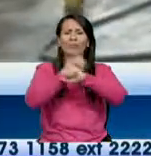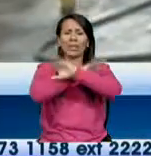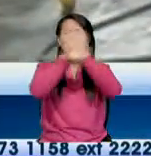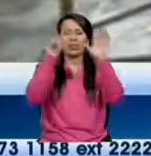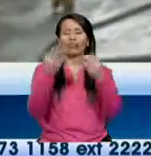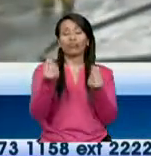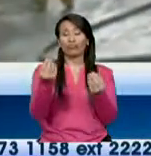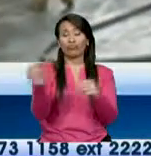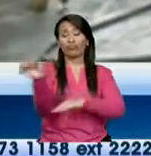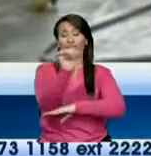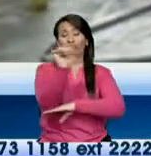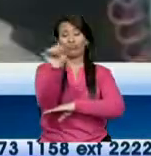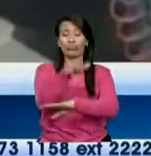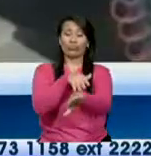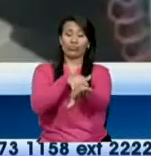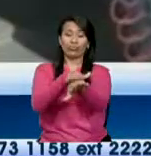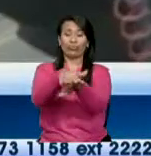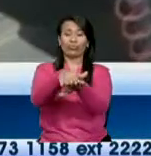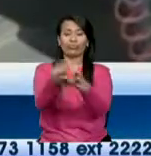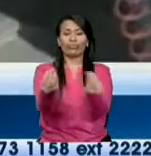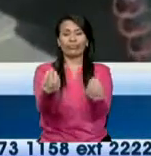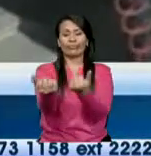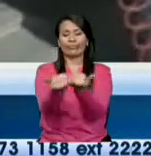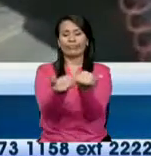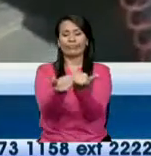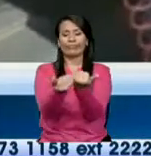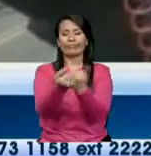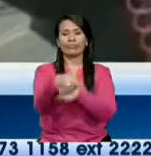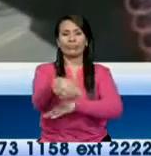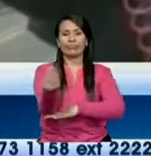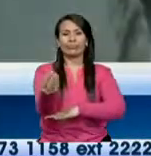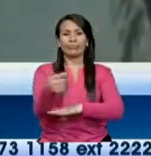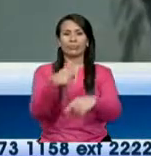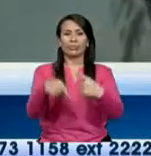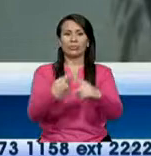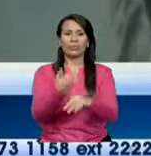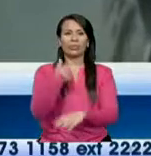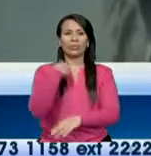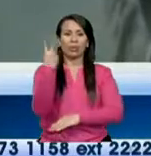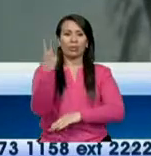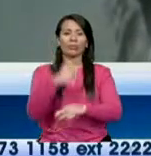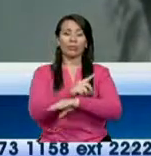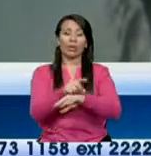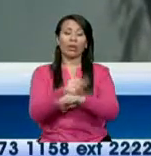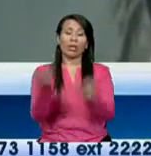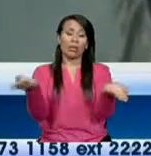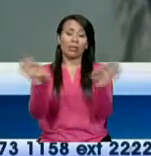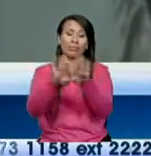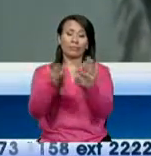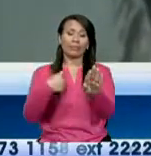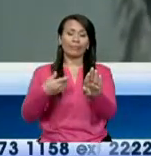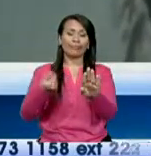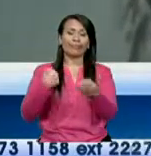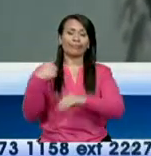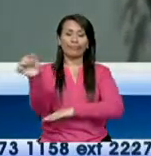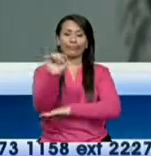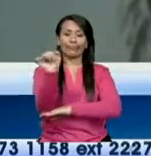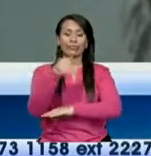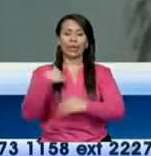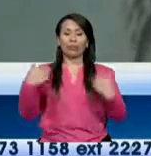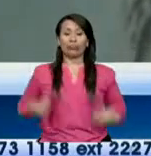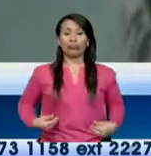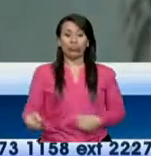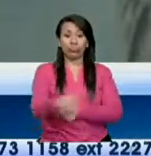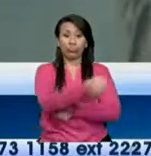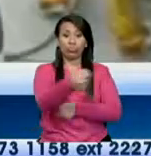el tráfico vehicular en la Panamericana Norte se vio interrumpido. Durante 14 horas no se permitió el paso de vehículos hasta que el personal de la casaca roja